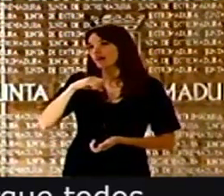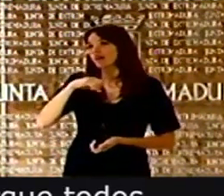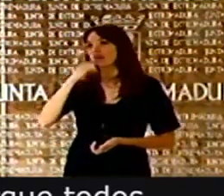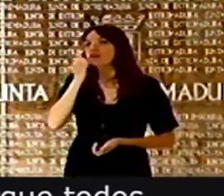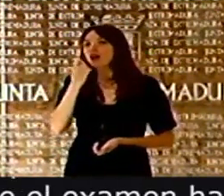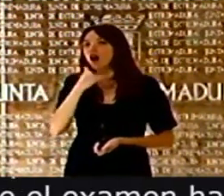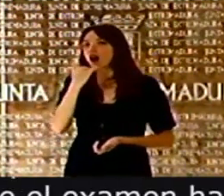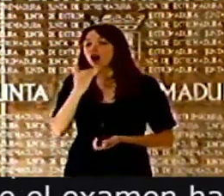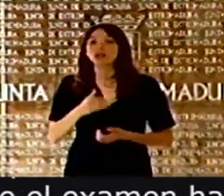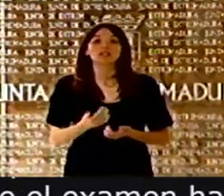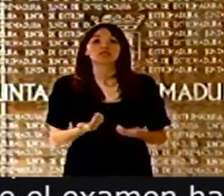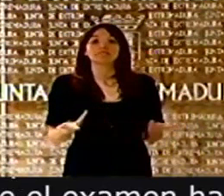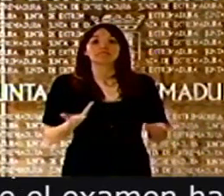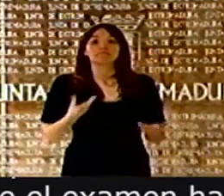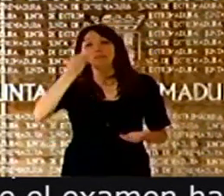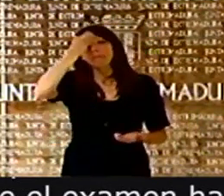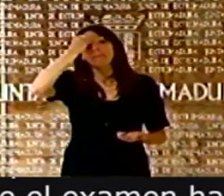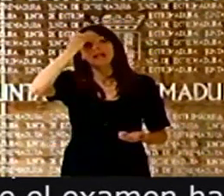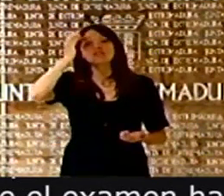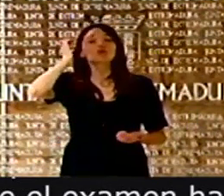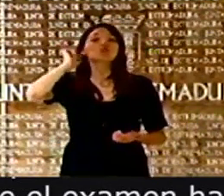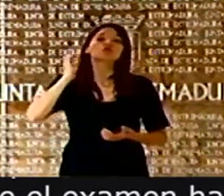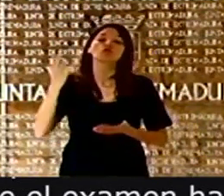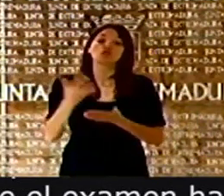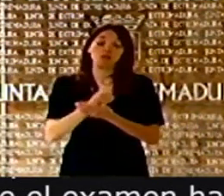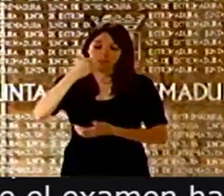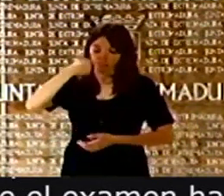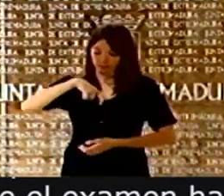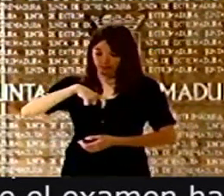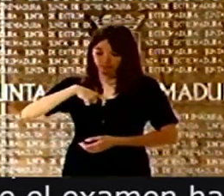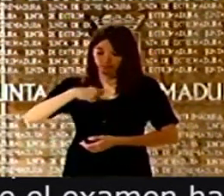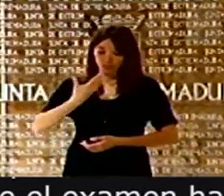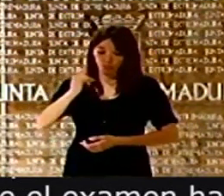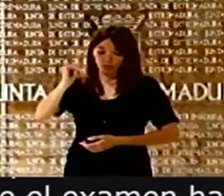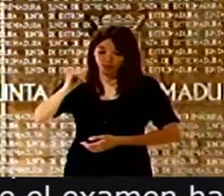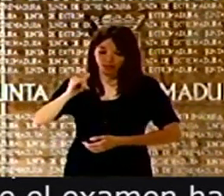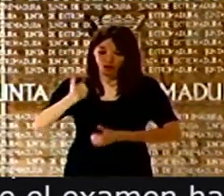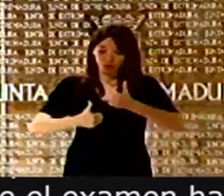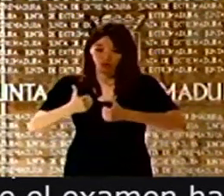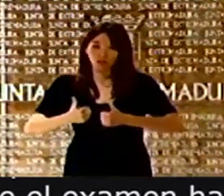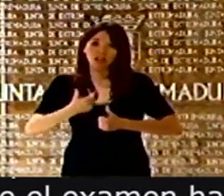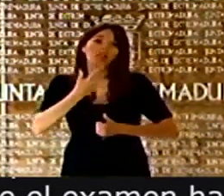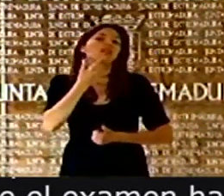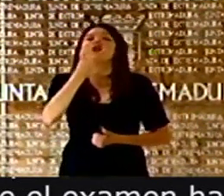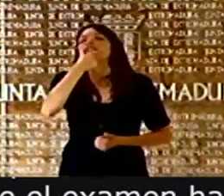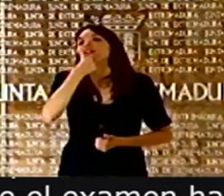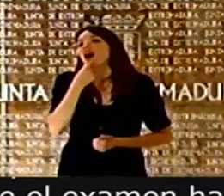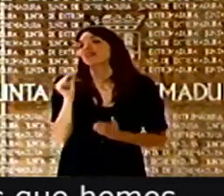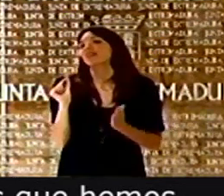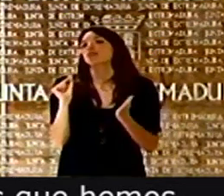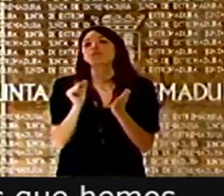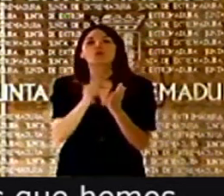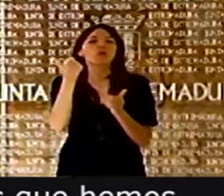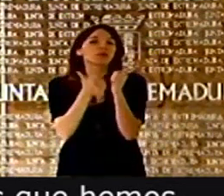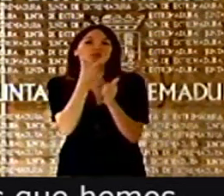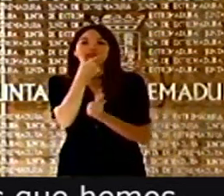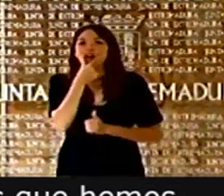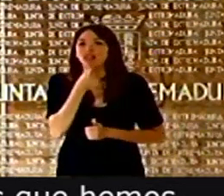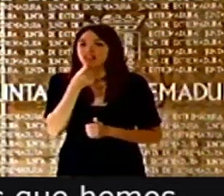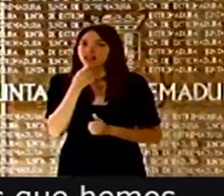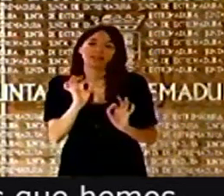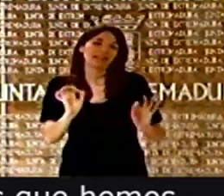Yo creo que todos los exámenes de los que hemos opositado, no veo a nadie que salga de aquí. Qué fácil ha sido, estas oposiciones han sido facilísimas.